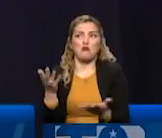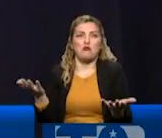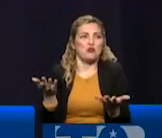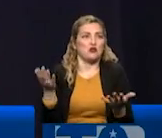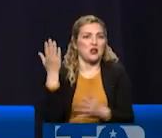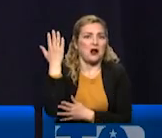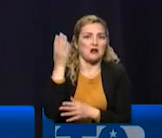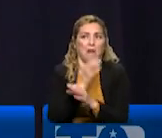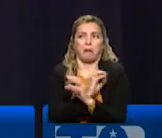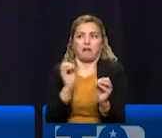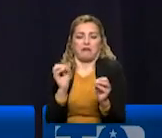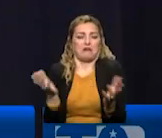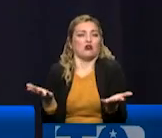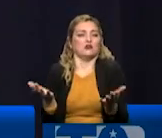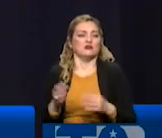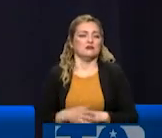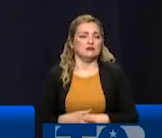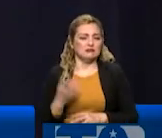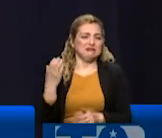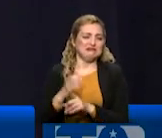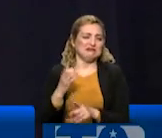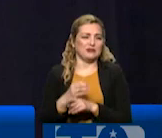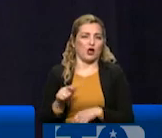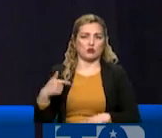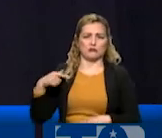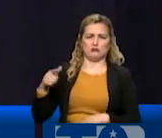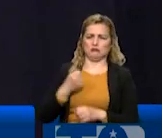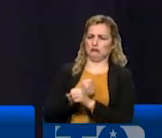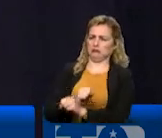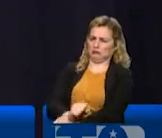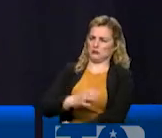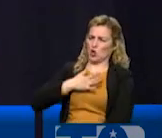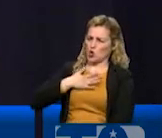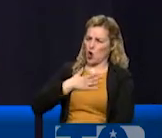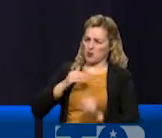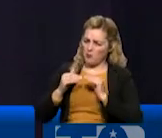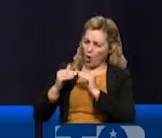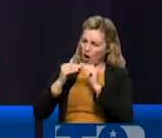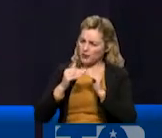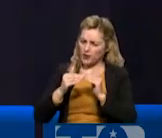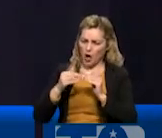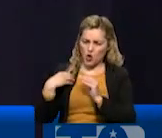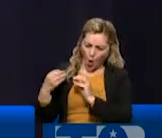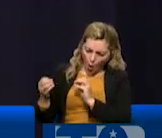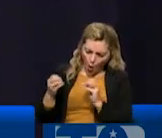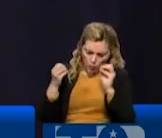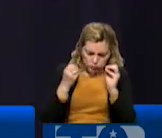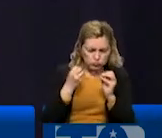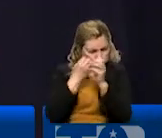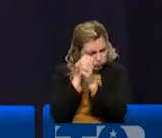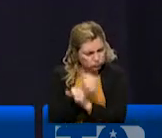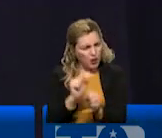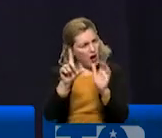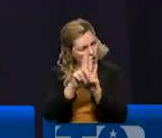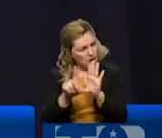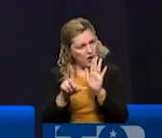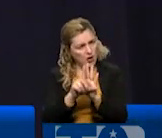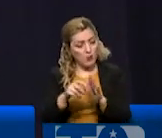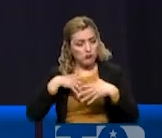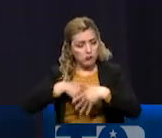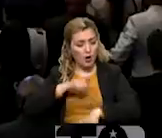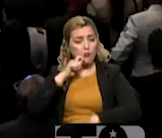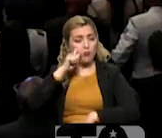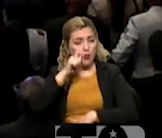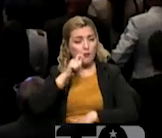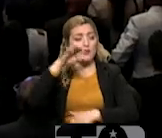demócrata que son siempre defender el orden constituido si tenemos que manifestarnos siempre tenemos que hacerlo mesas en las